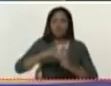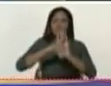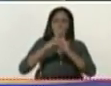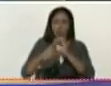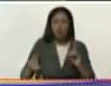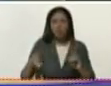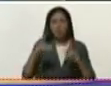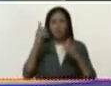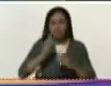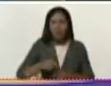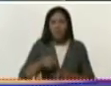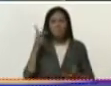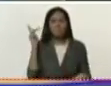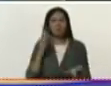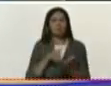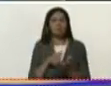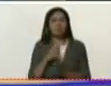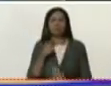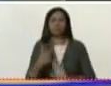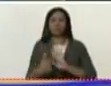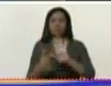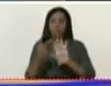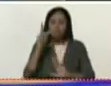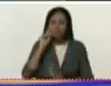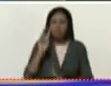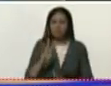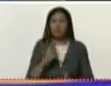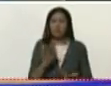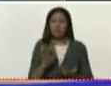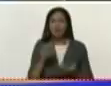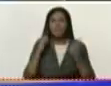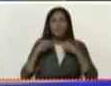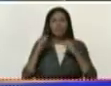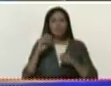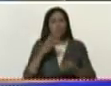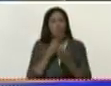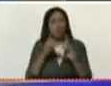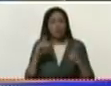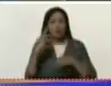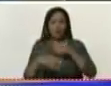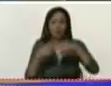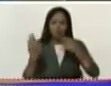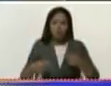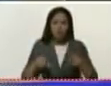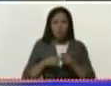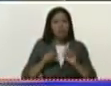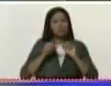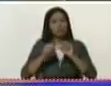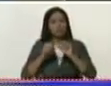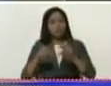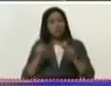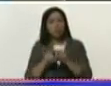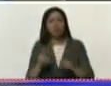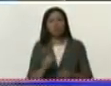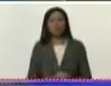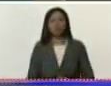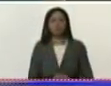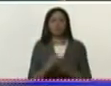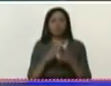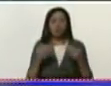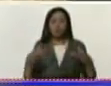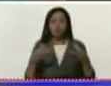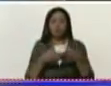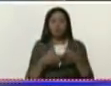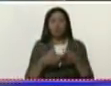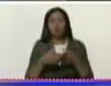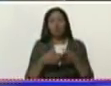democrático, participativo, protagónico, donde se practique la democracia revolucionaria permanente. Todo el Congreso